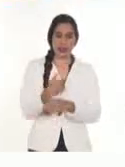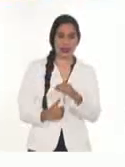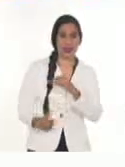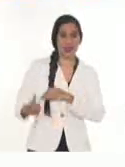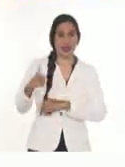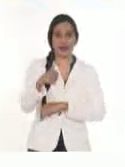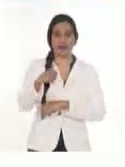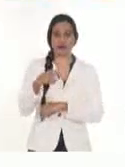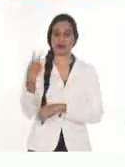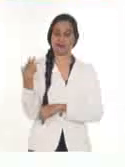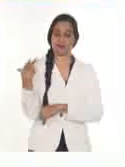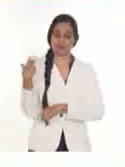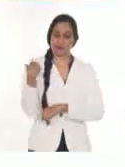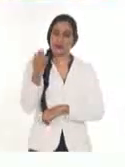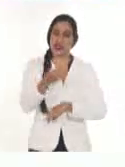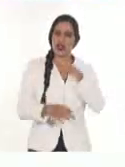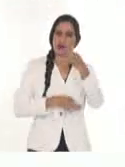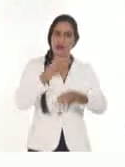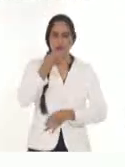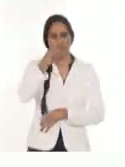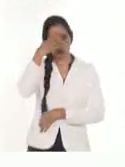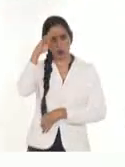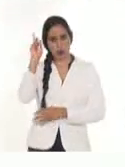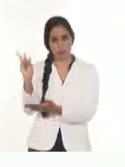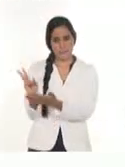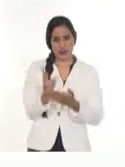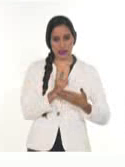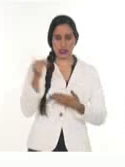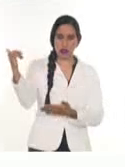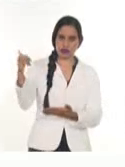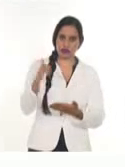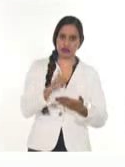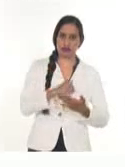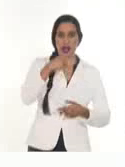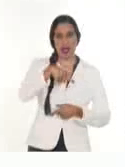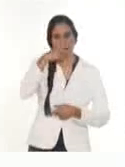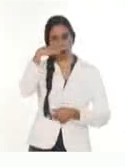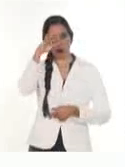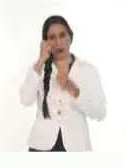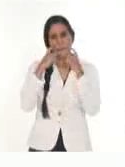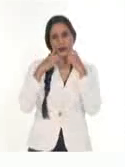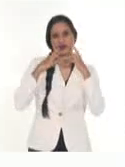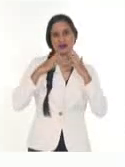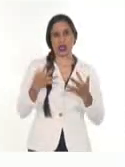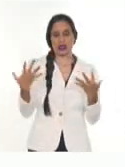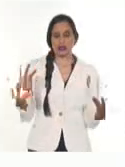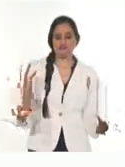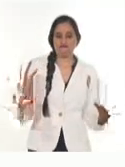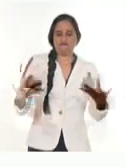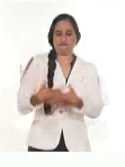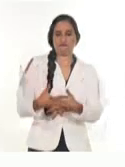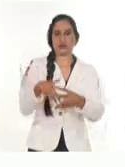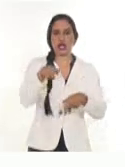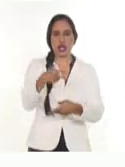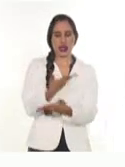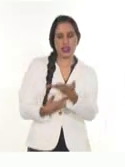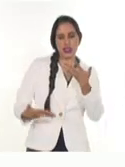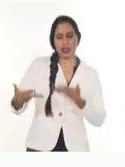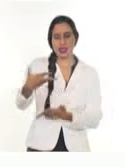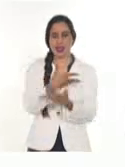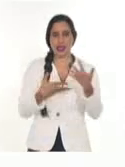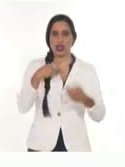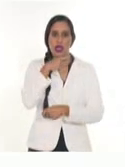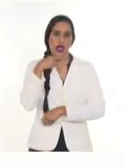cubana afirmó que la visita de Lavrov constituye un paso más en el refuerzo del intercambio de Cuba con la Federación Rusa,